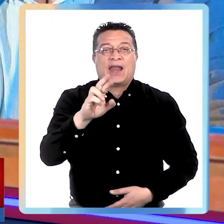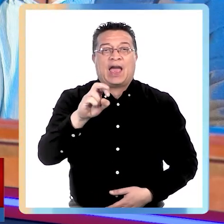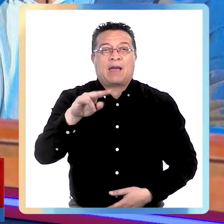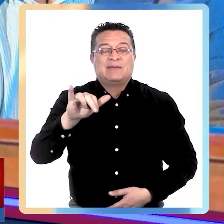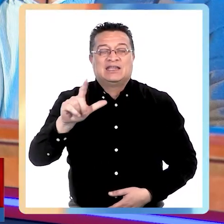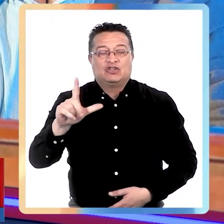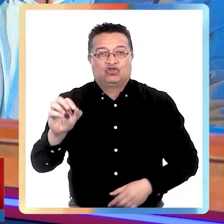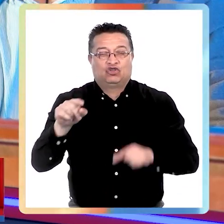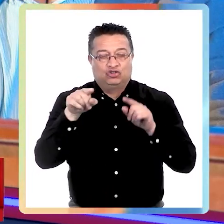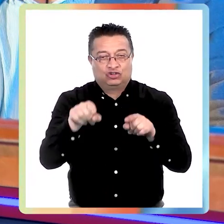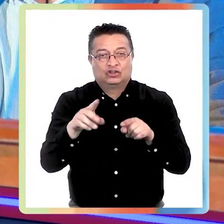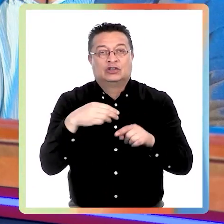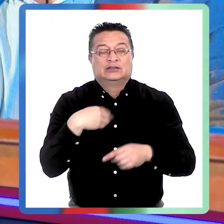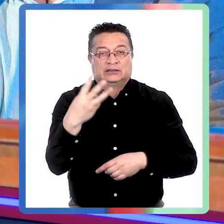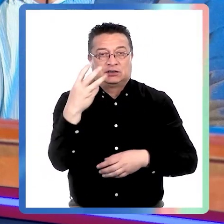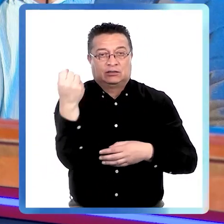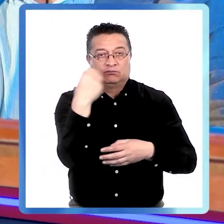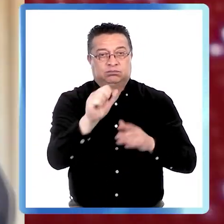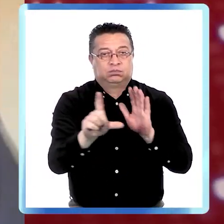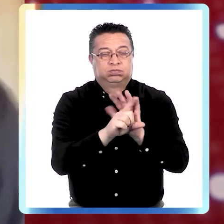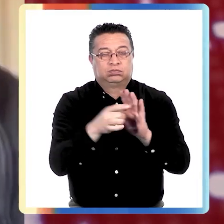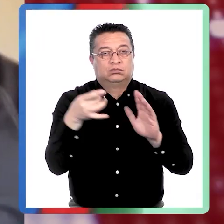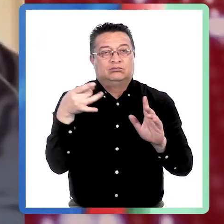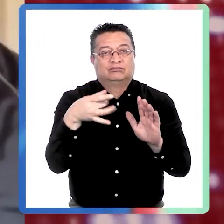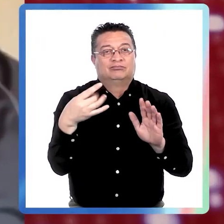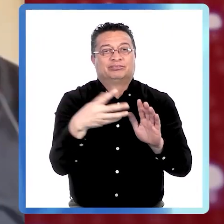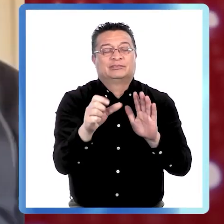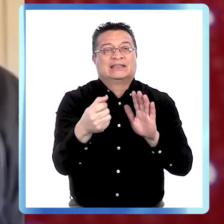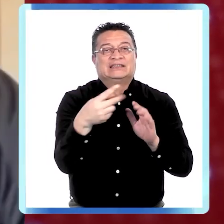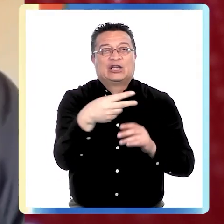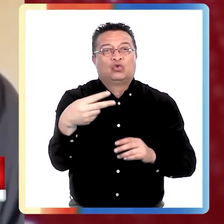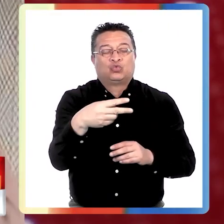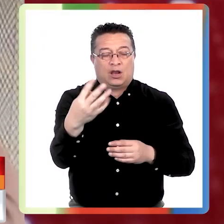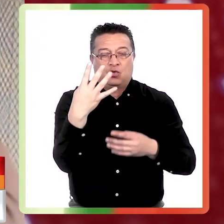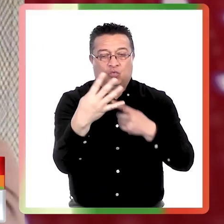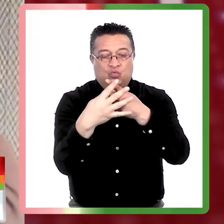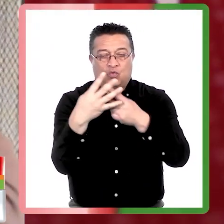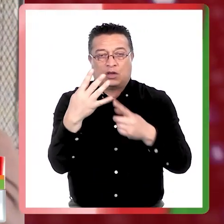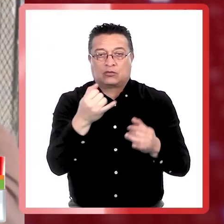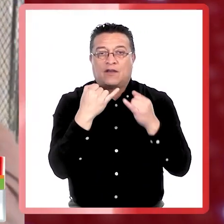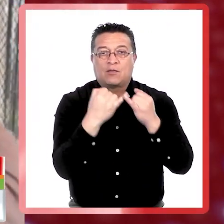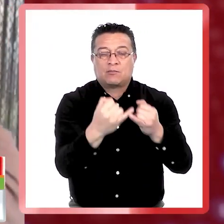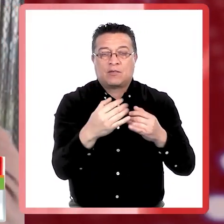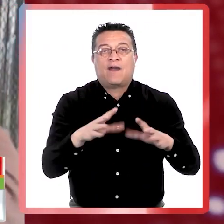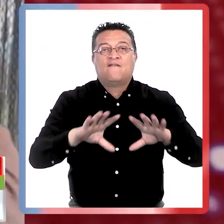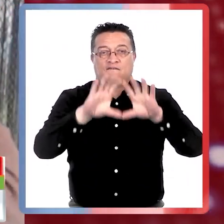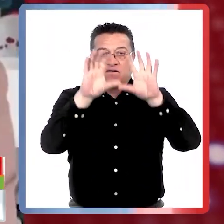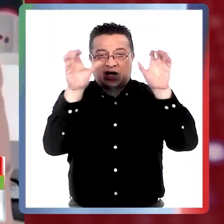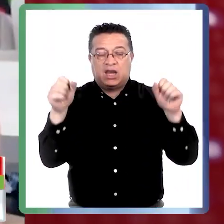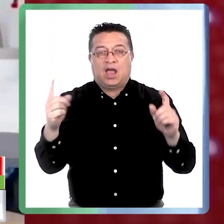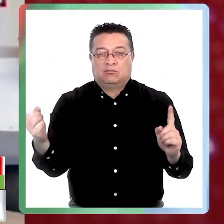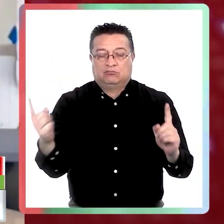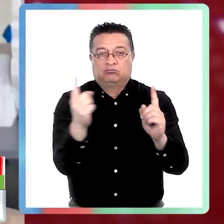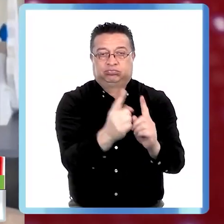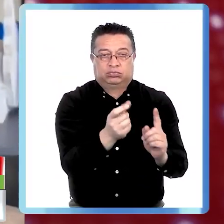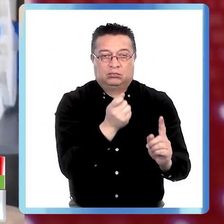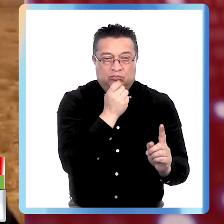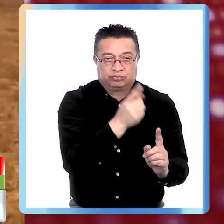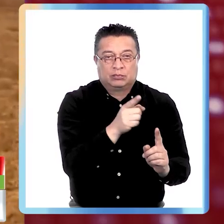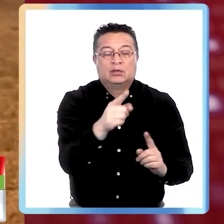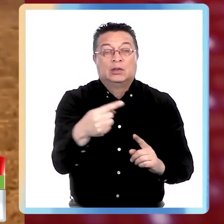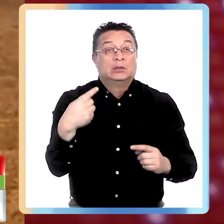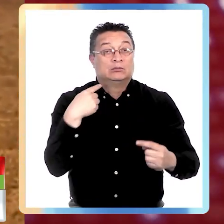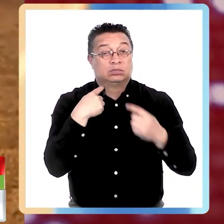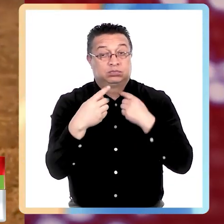El edil está imputado por 3 eventuales delitos sexuales contenidos en 4 hechos informados por la fiscalía en la audiencia.